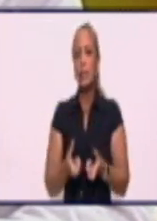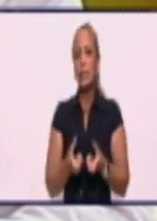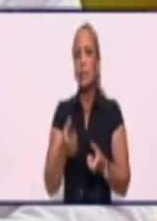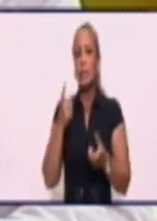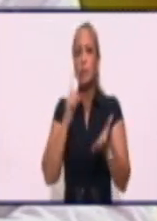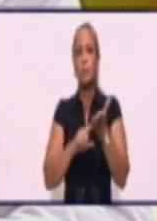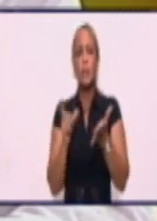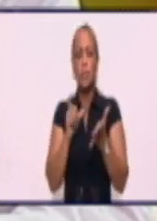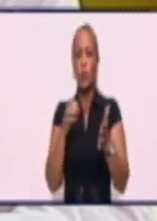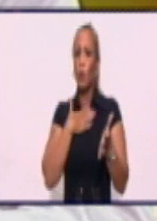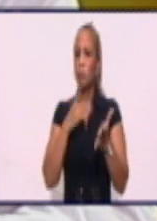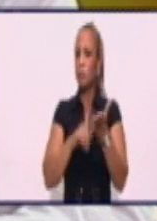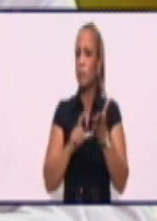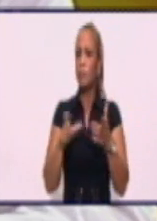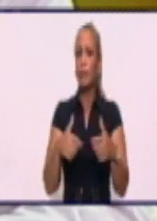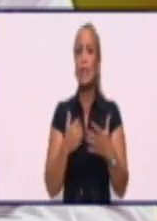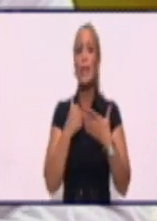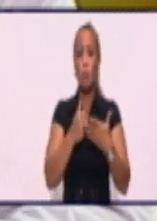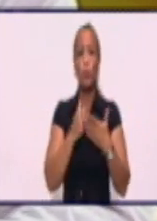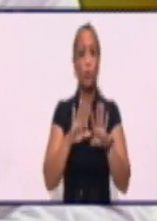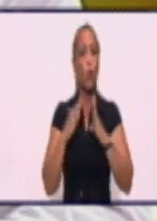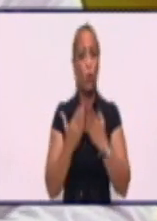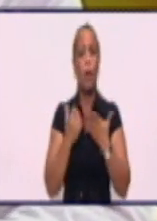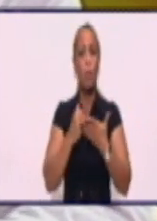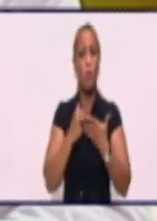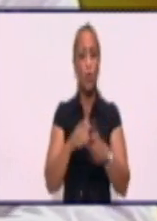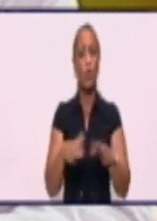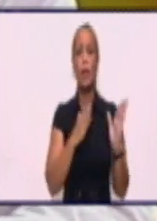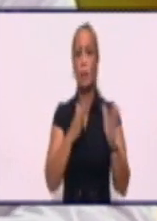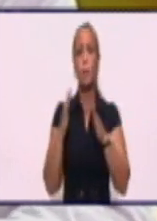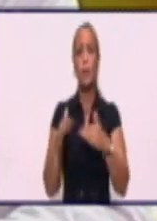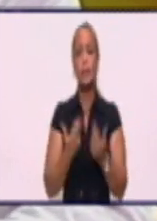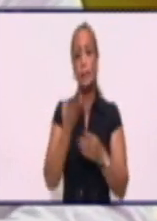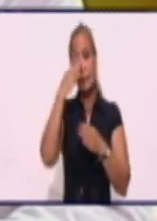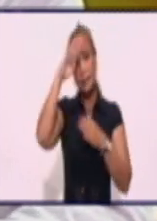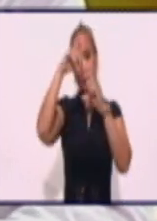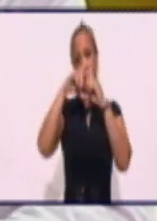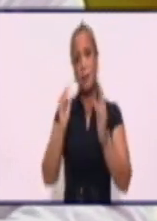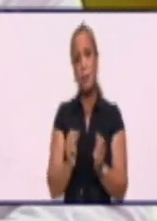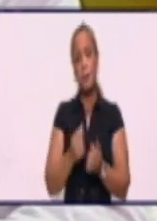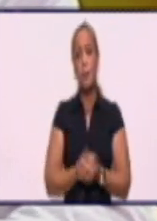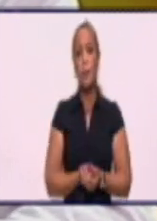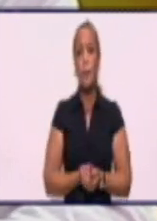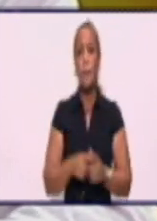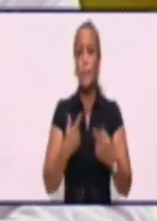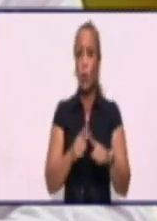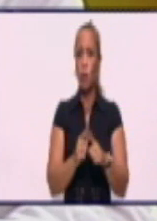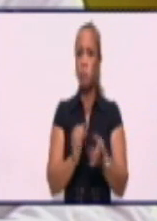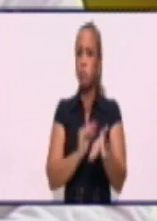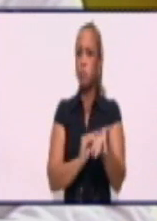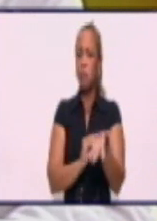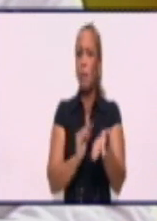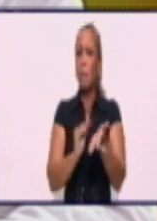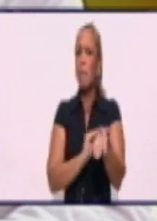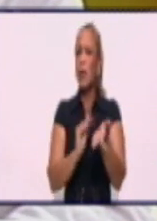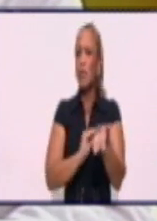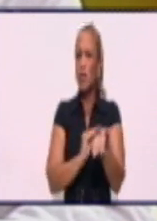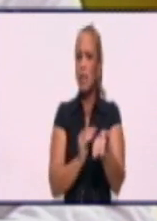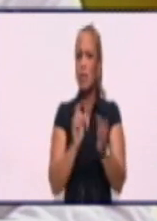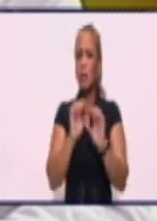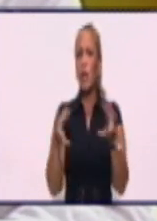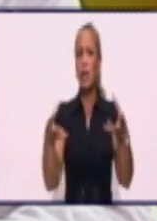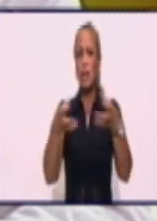la provincia. Tenemos el apoyo también de la parte del país, que es la resonancia magnética. Un equipo que es